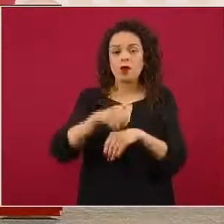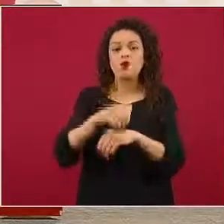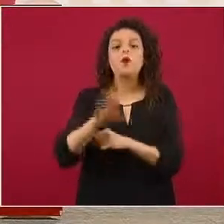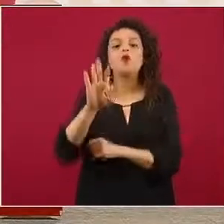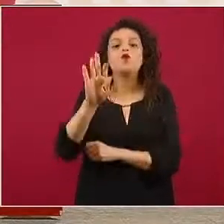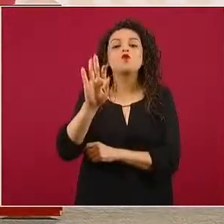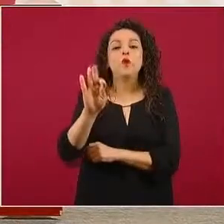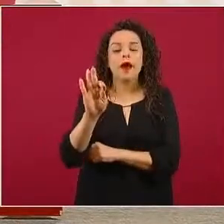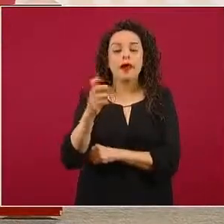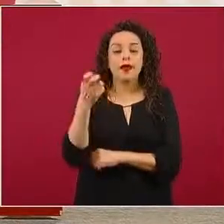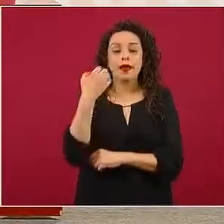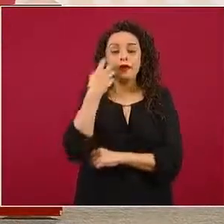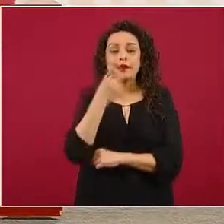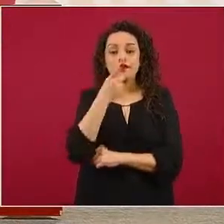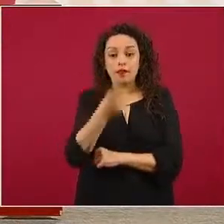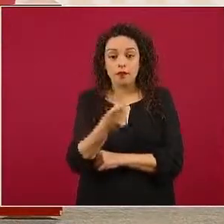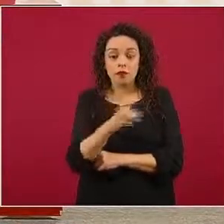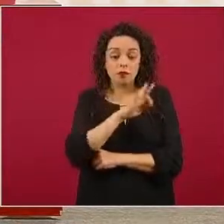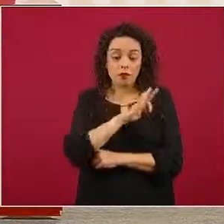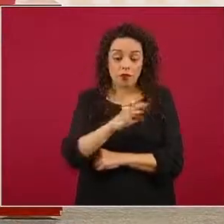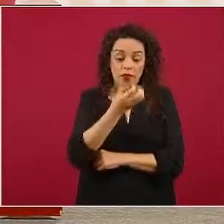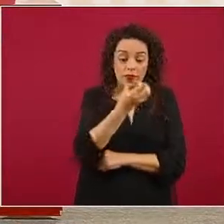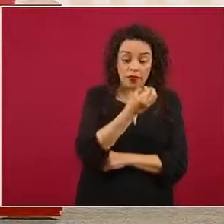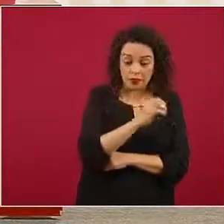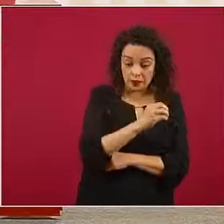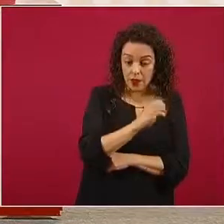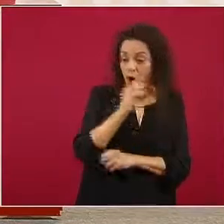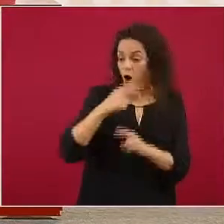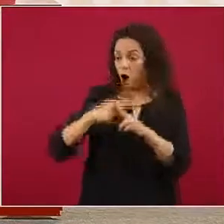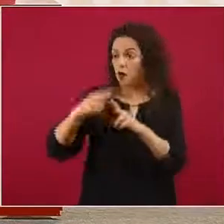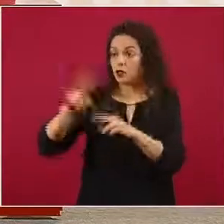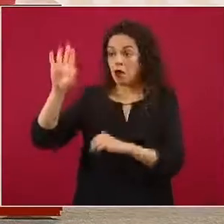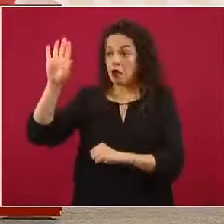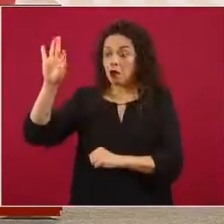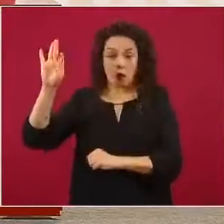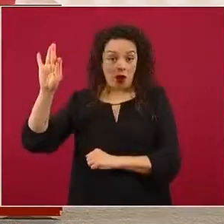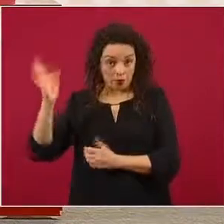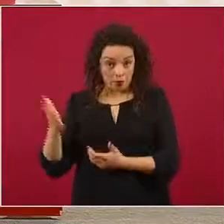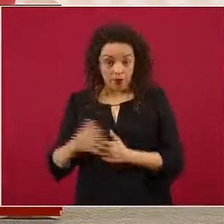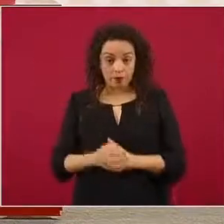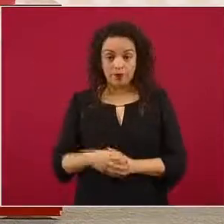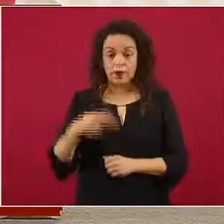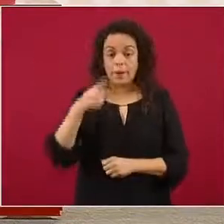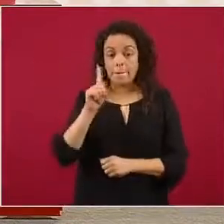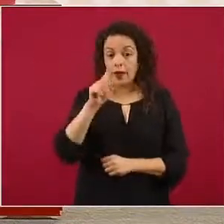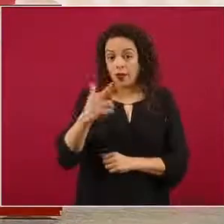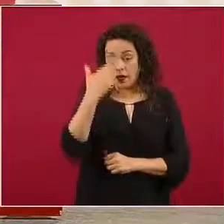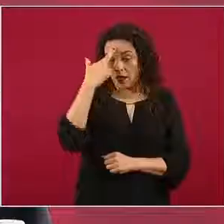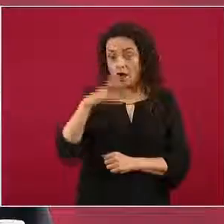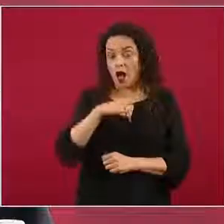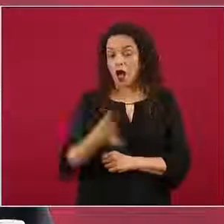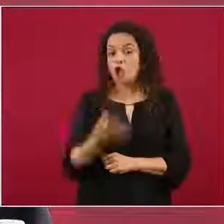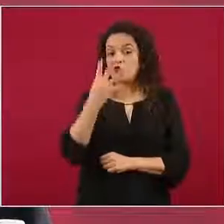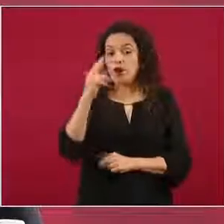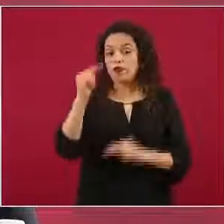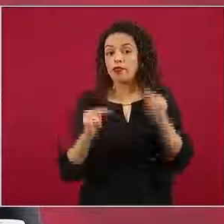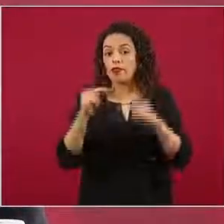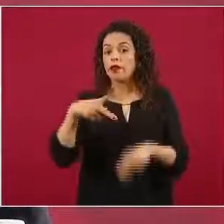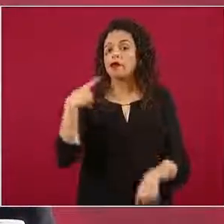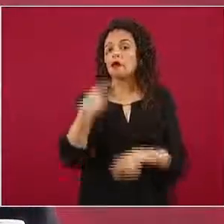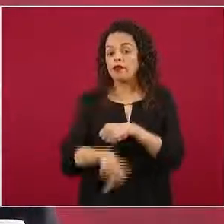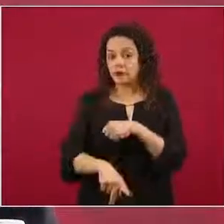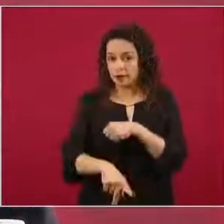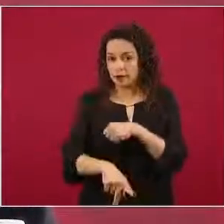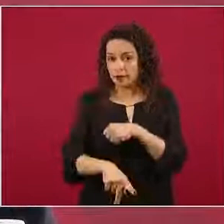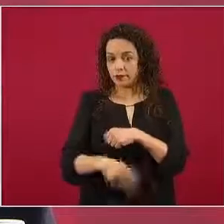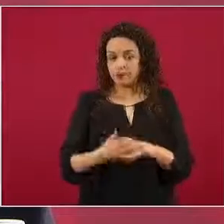que podemos ir entre un 0 y un 40. Sin embargo, recordemos que tenemos 4 niveles de riesgo. Y entonces los